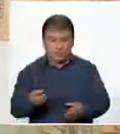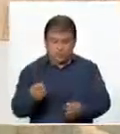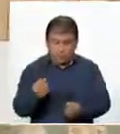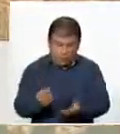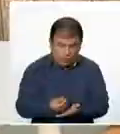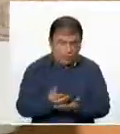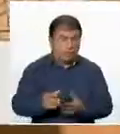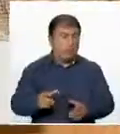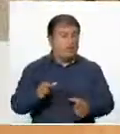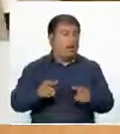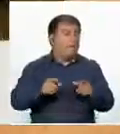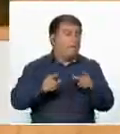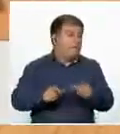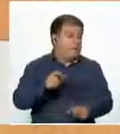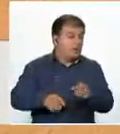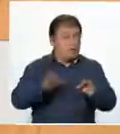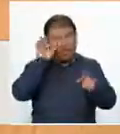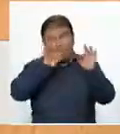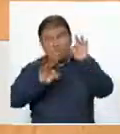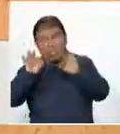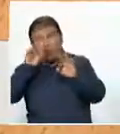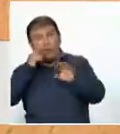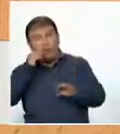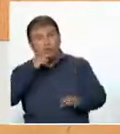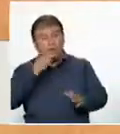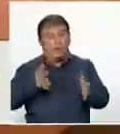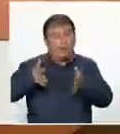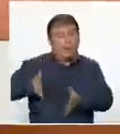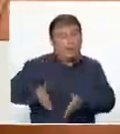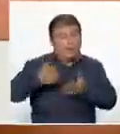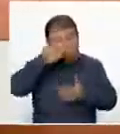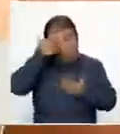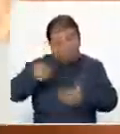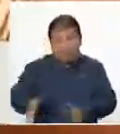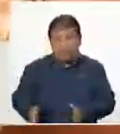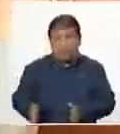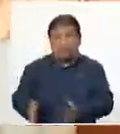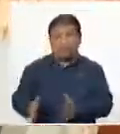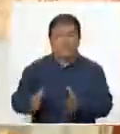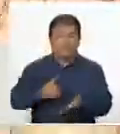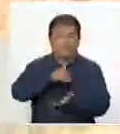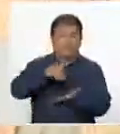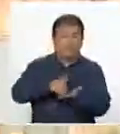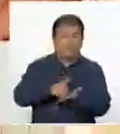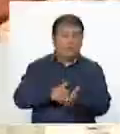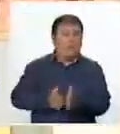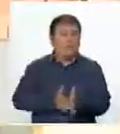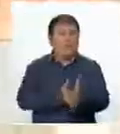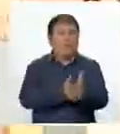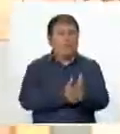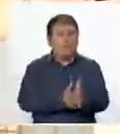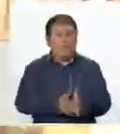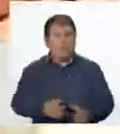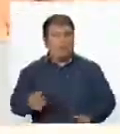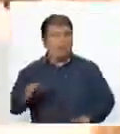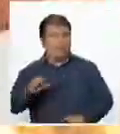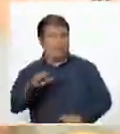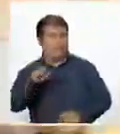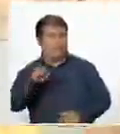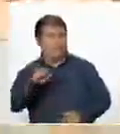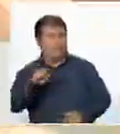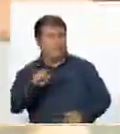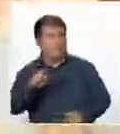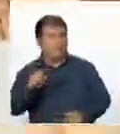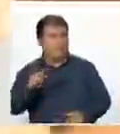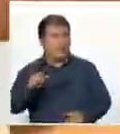que un distraído o distraída usuaria del Metropolitano dejó olvidado en la estación central. Así como lo escucha, fue el fin de semana que este dinero